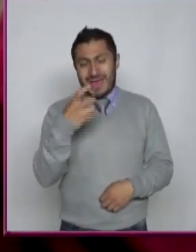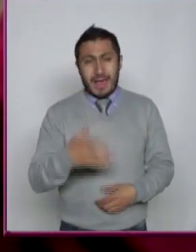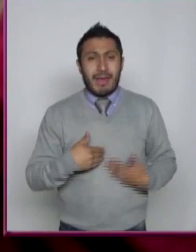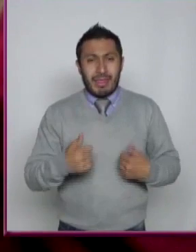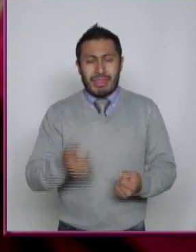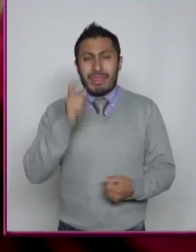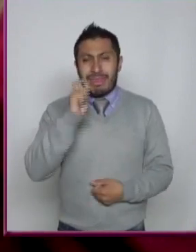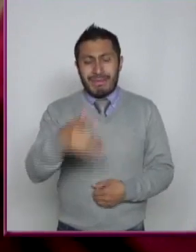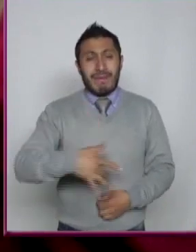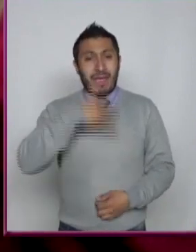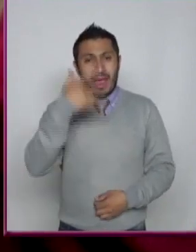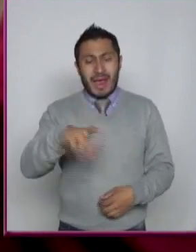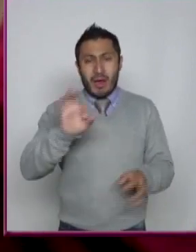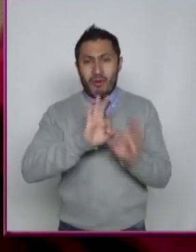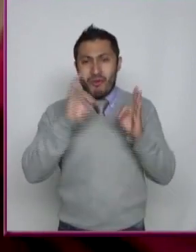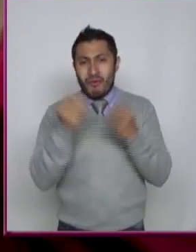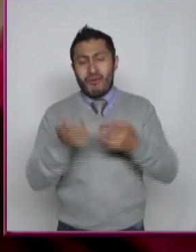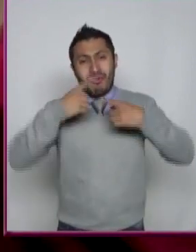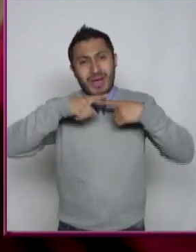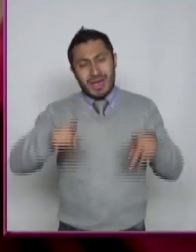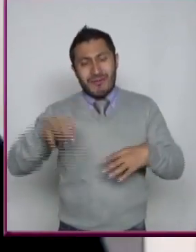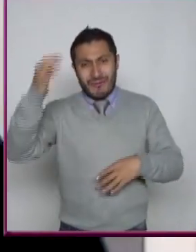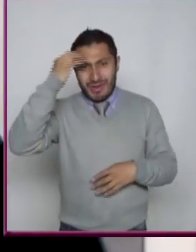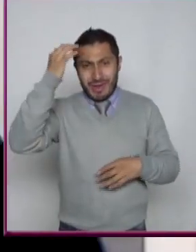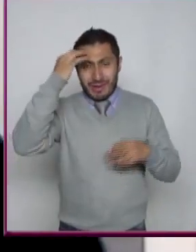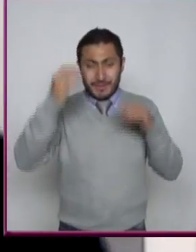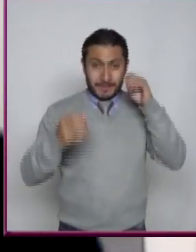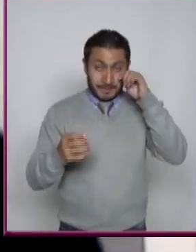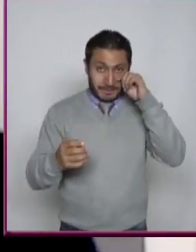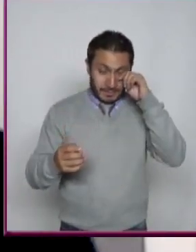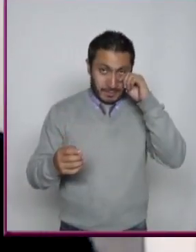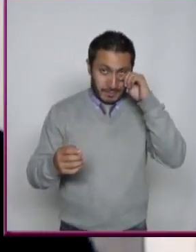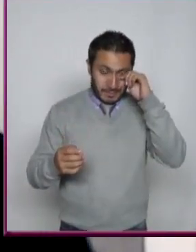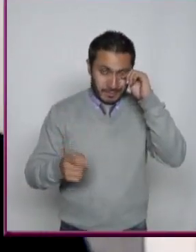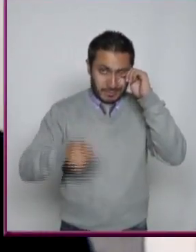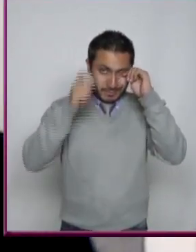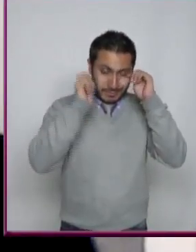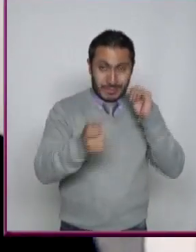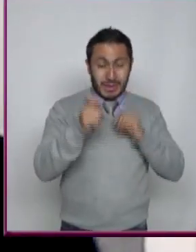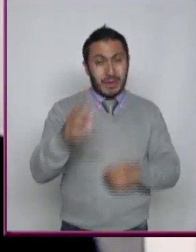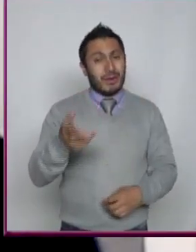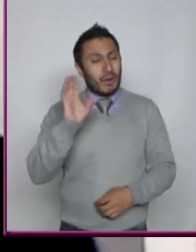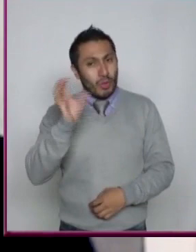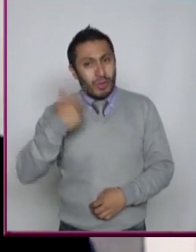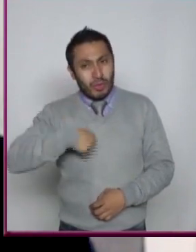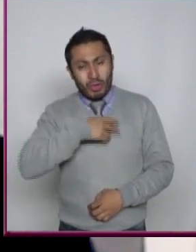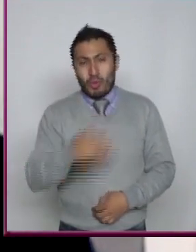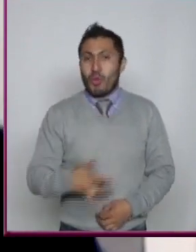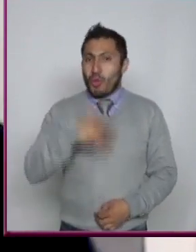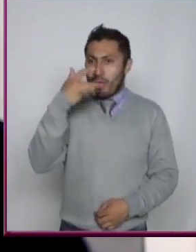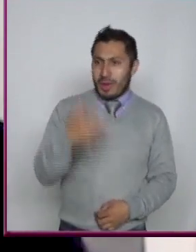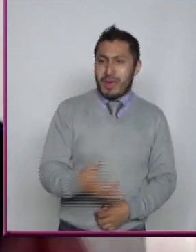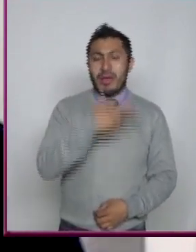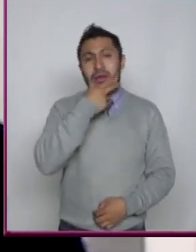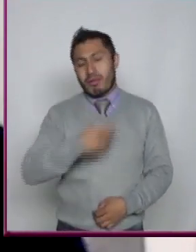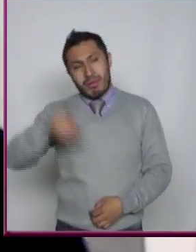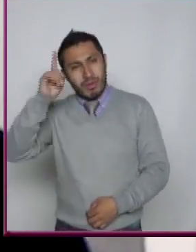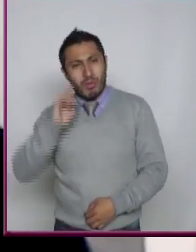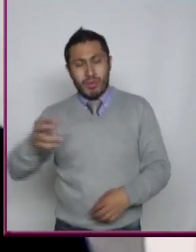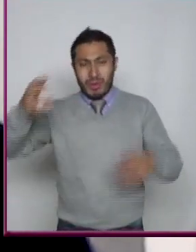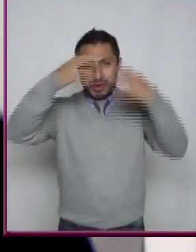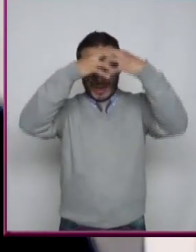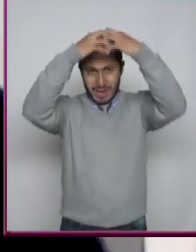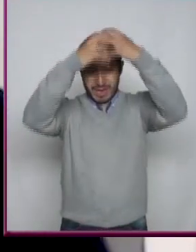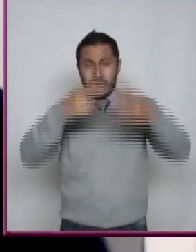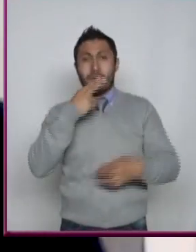un estado alternativo de conciencia. Es decir, cuando estamos enamorados o enamoradas, nuestro cerebro funciona